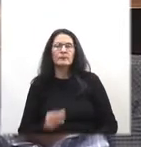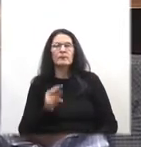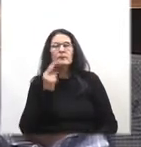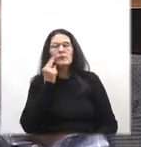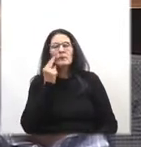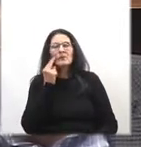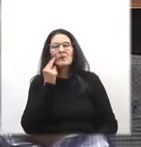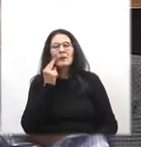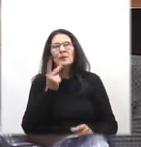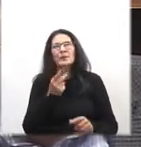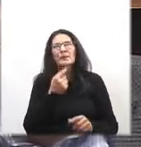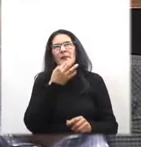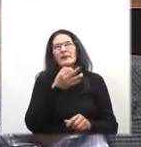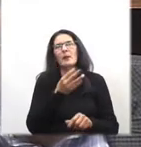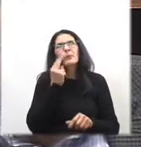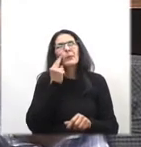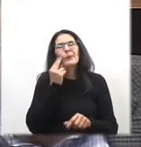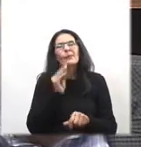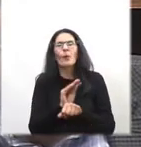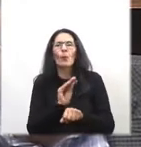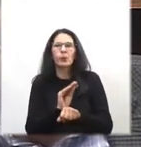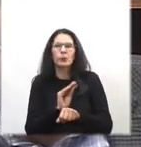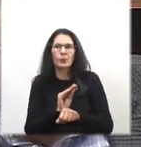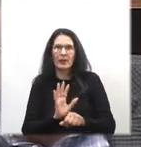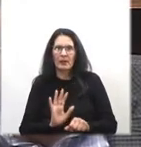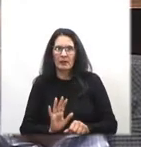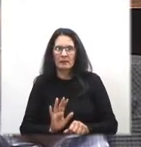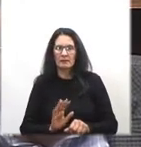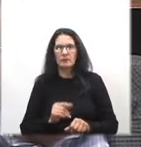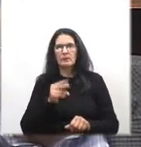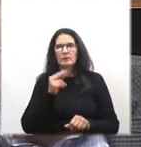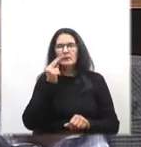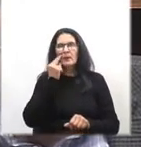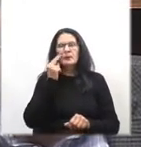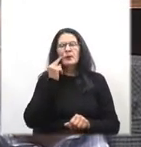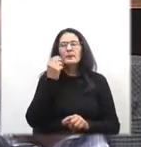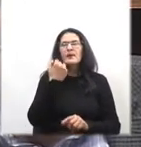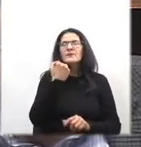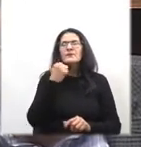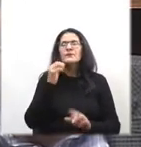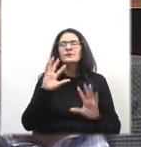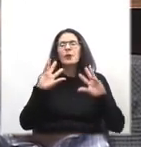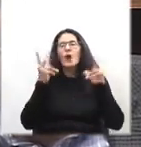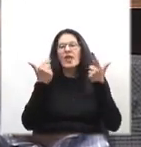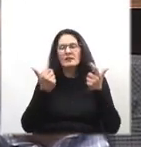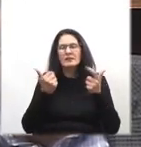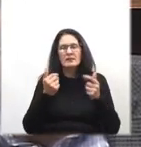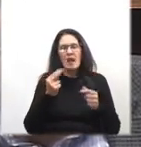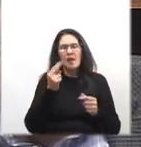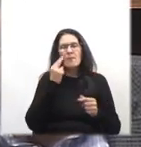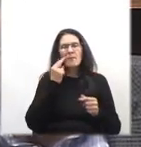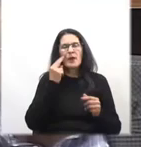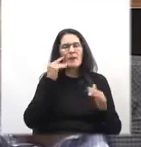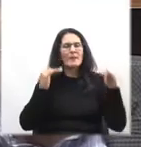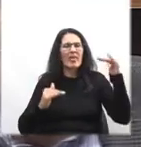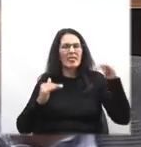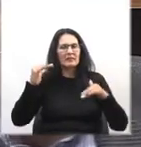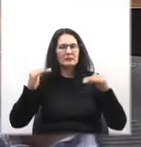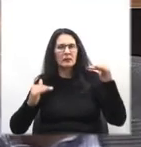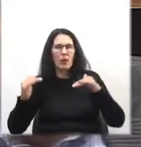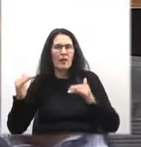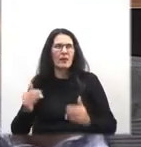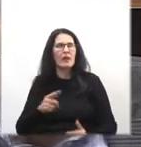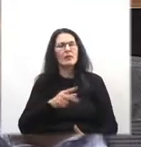problema cultural, se decía acá también, al problema de las violencias, al problema de las desigualdades crecientes,